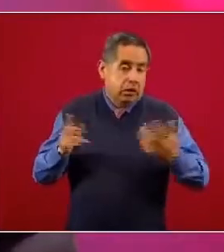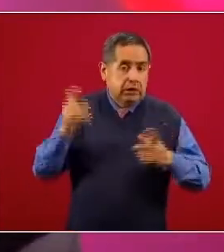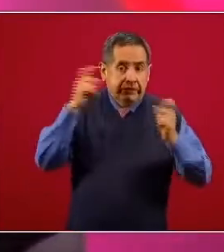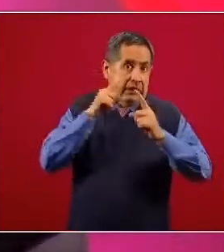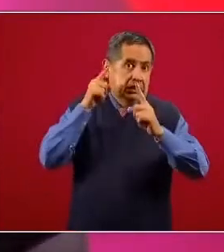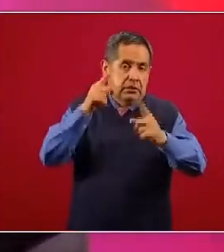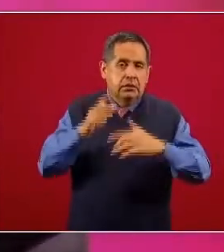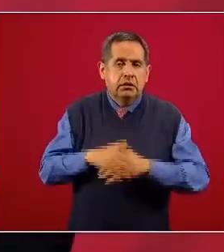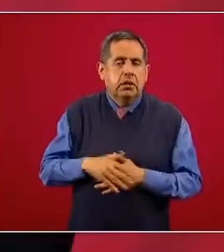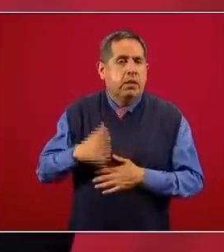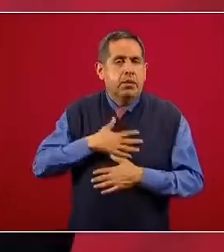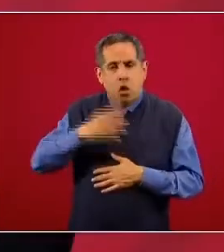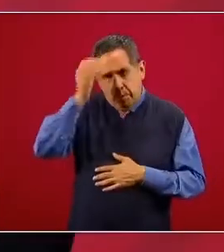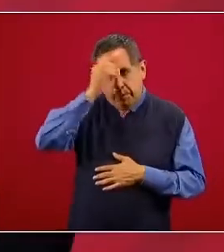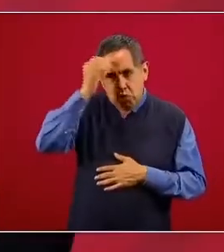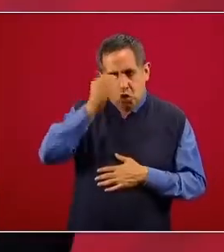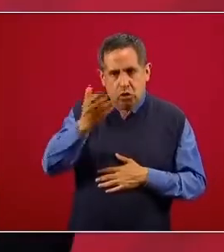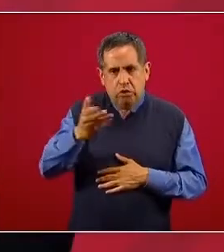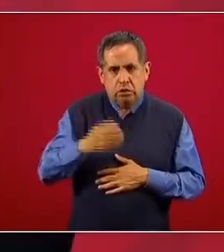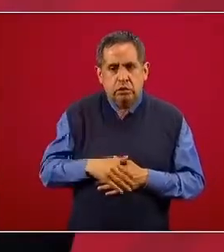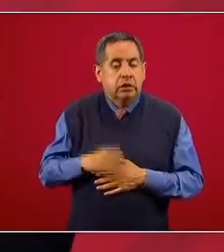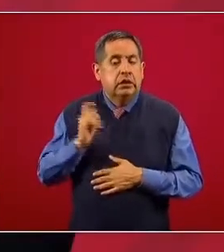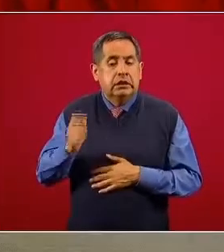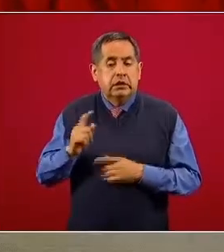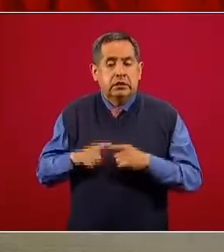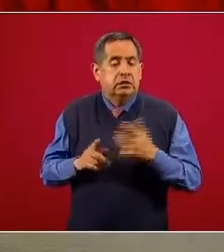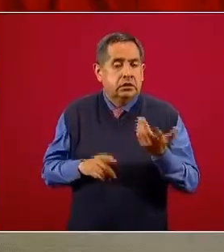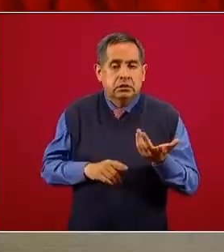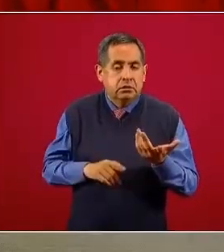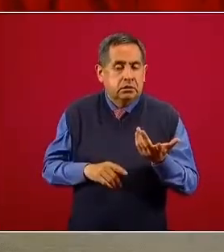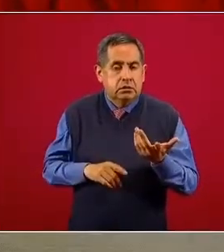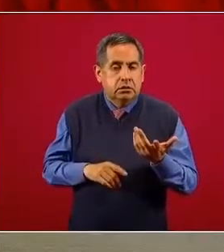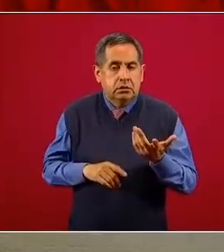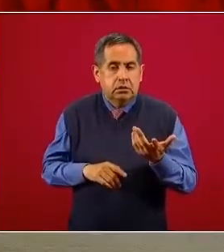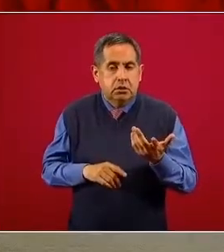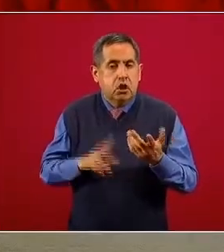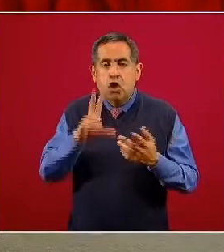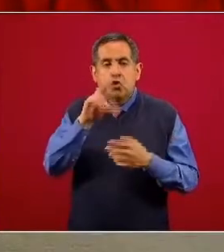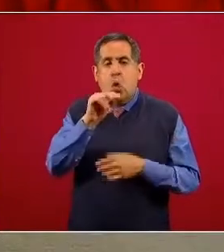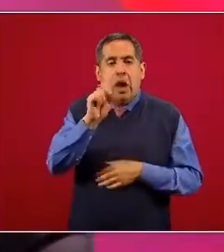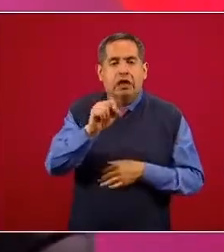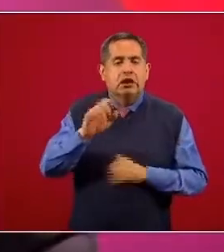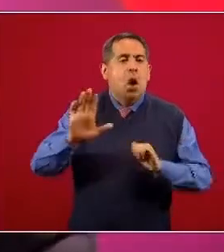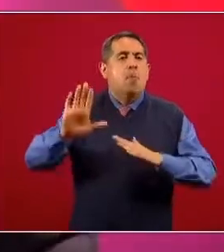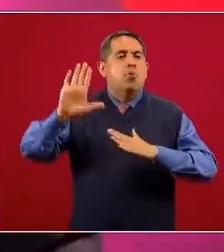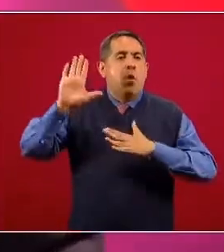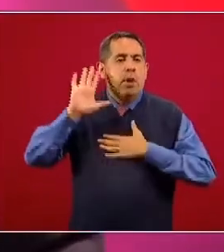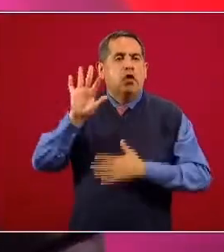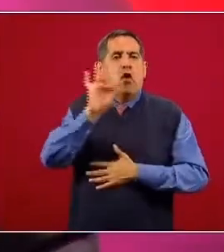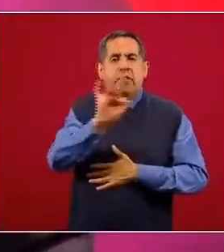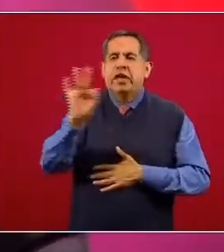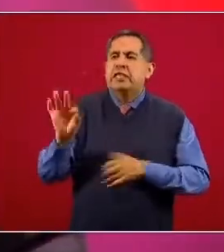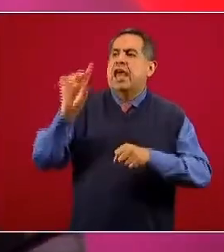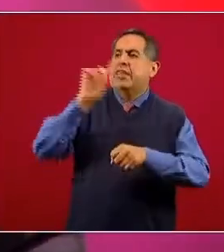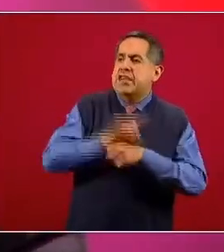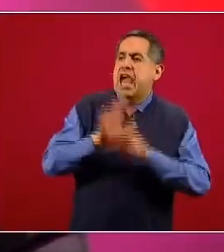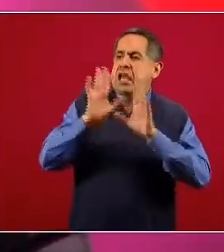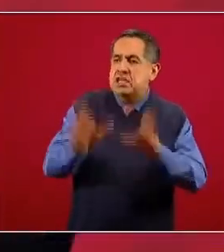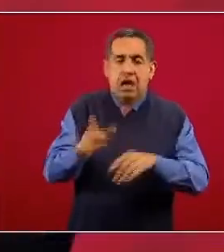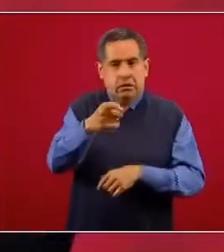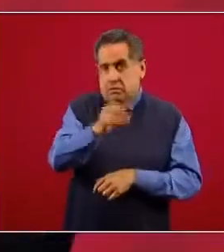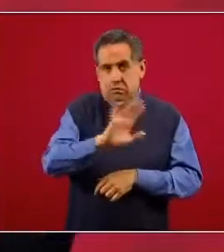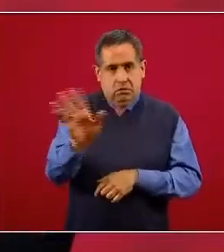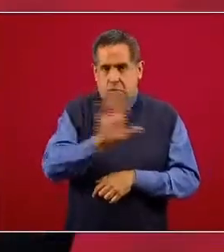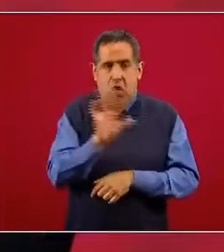importante. Entonces, la opinión es, uno, no funciona esto bajo promesas de fechas, nadie se queda con esa